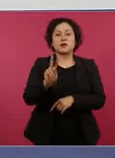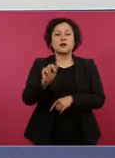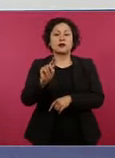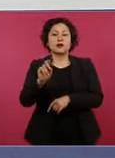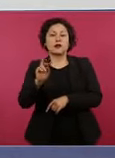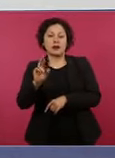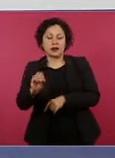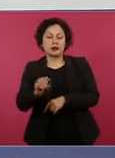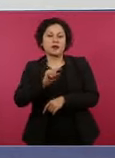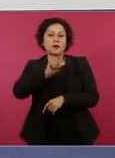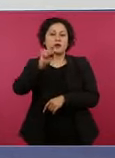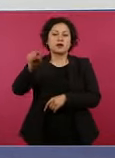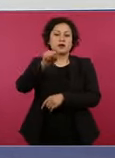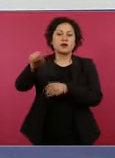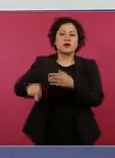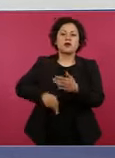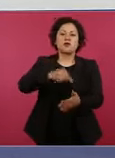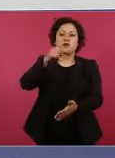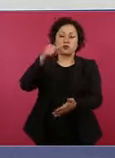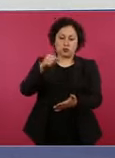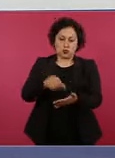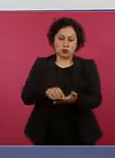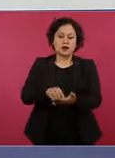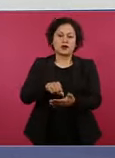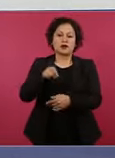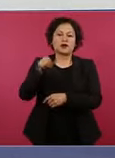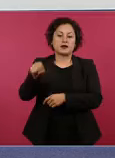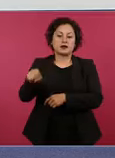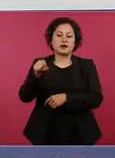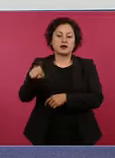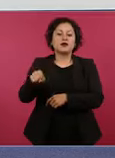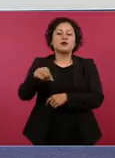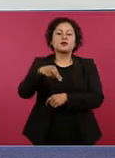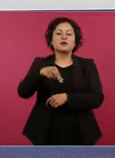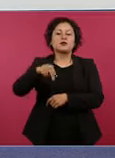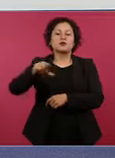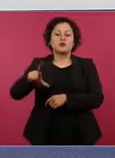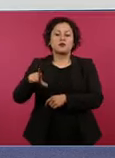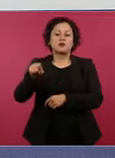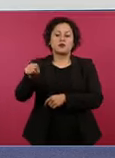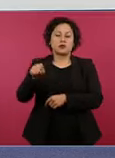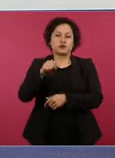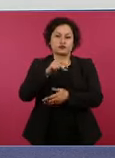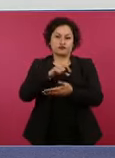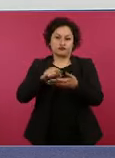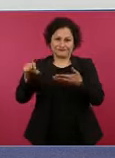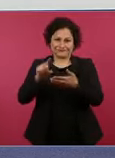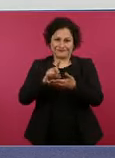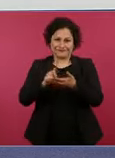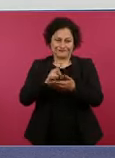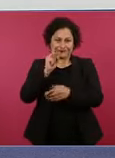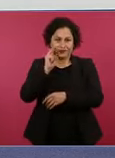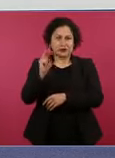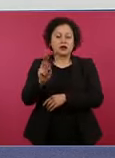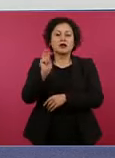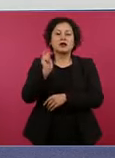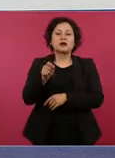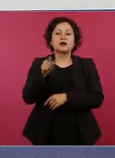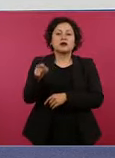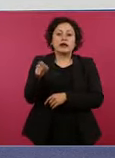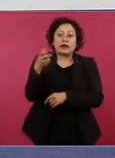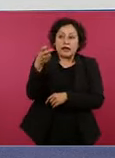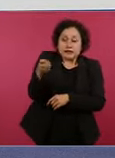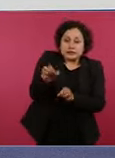en Apodaca, Nuevo León, aquí en carretera Guinalá Juárez, kilómetro 5, número 5100. Es un caso importante de referir. ¿Por